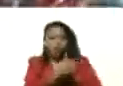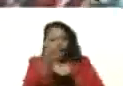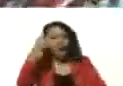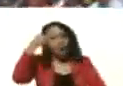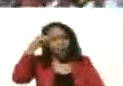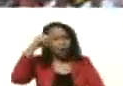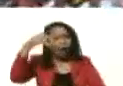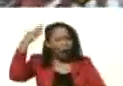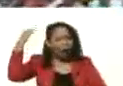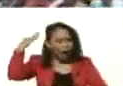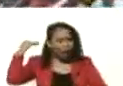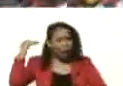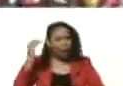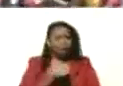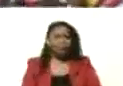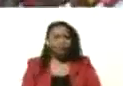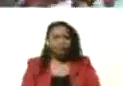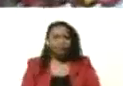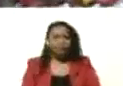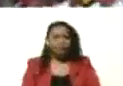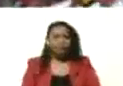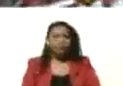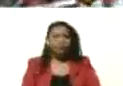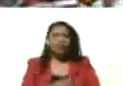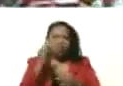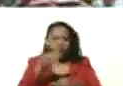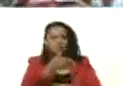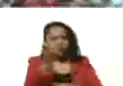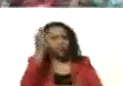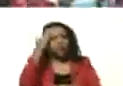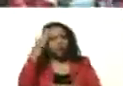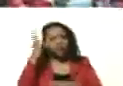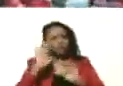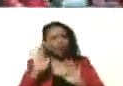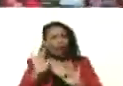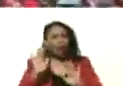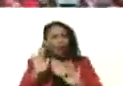recuerdan que desde, seguro que lo saben pues,